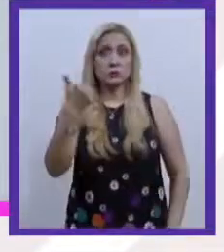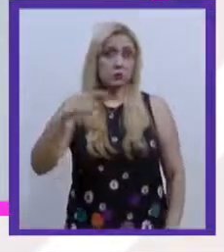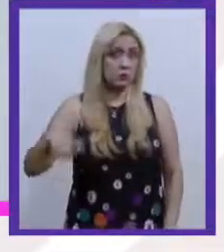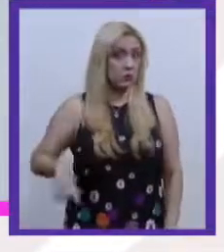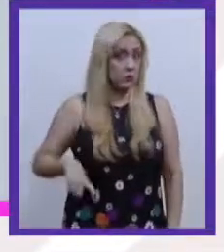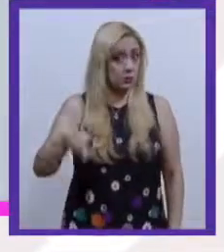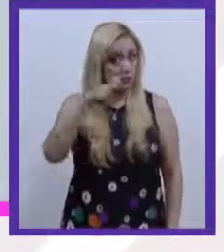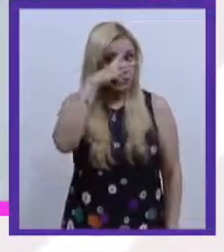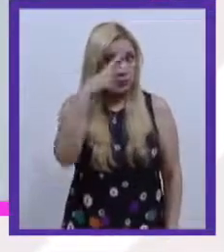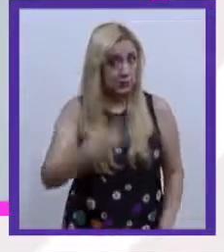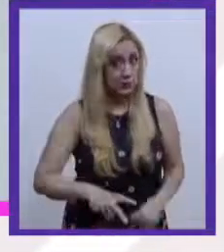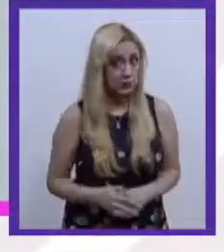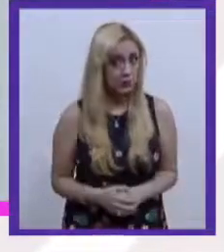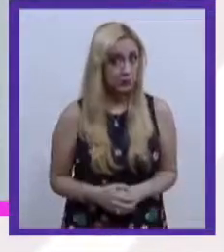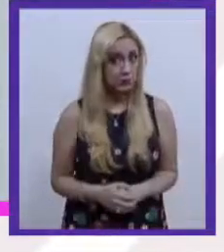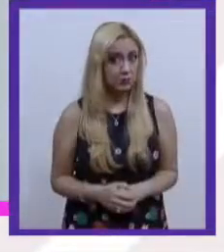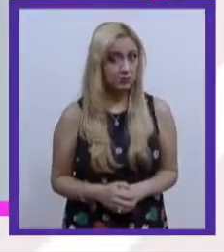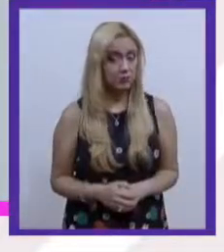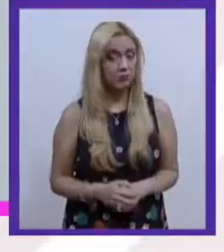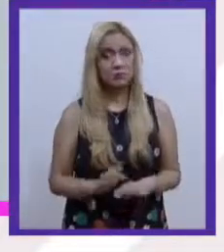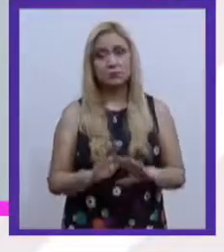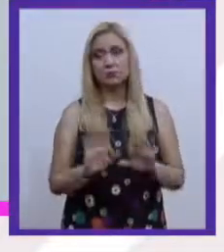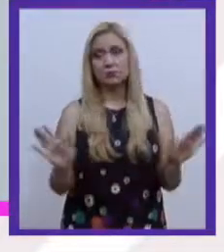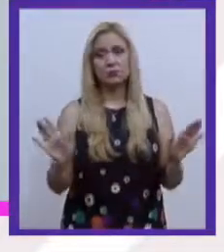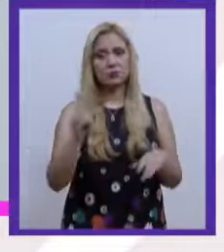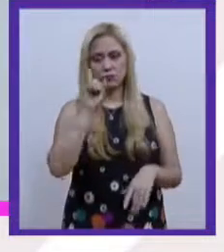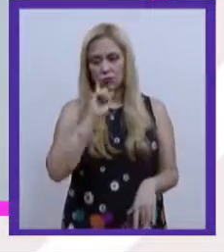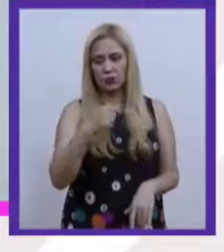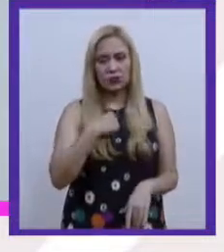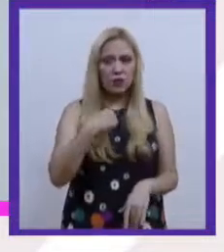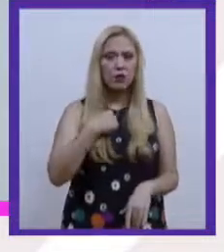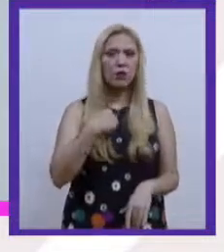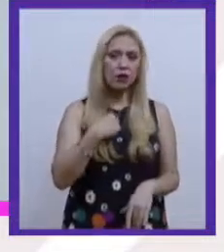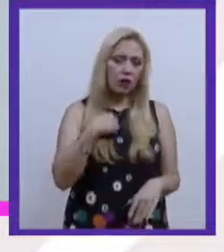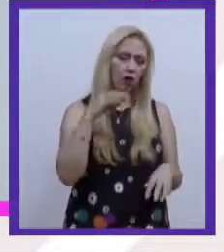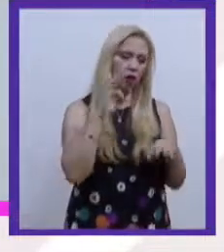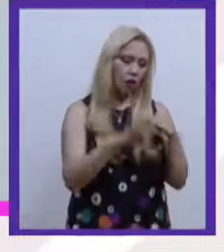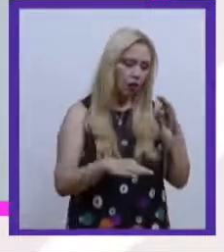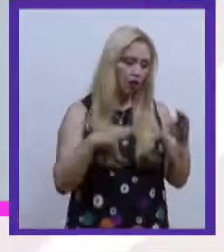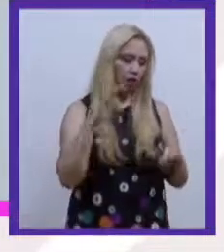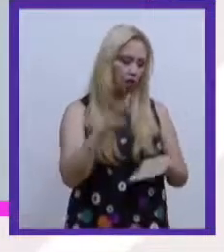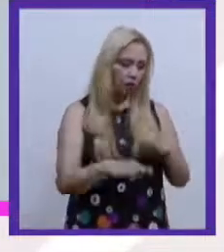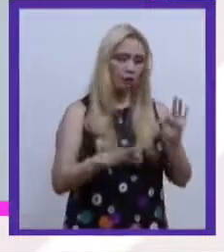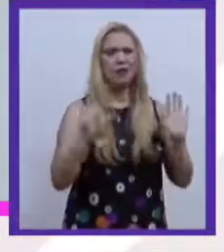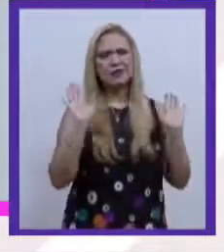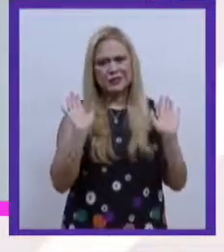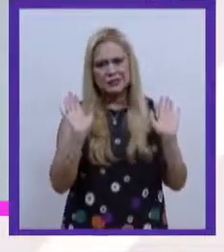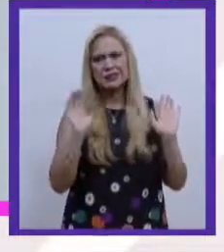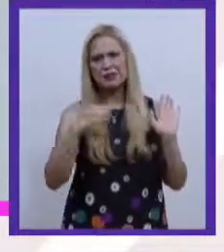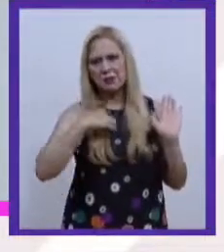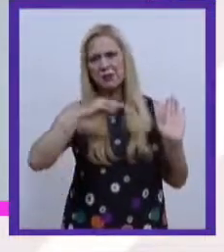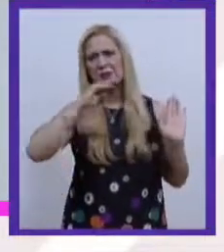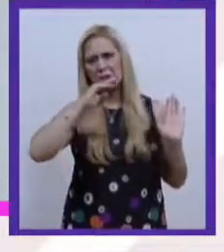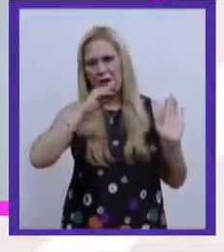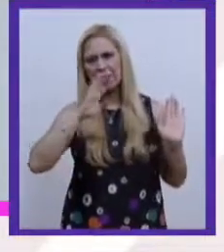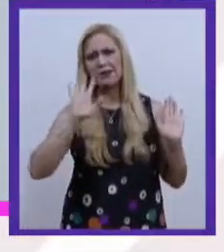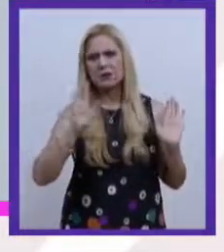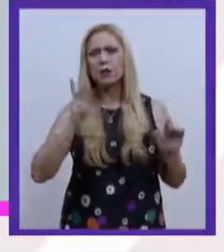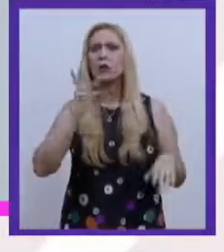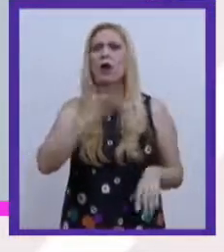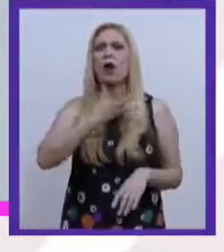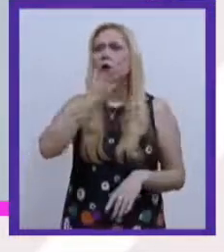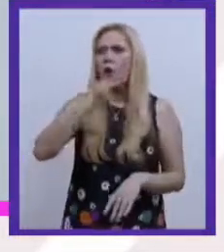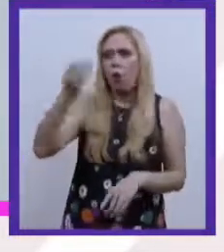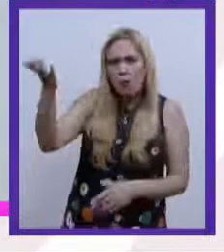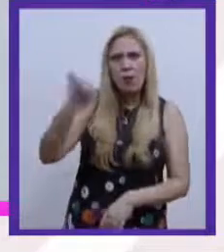mexicano. Sale ya de la responsabilidad de las mujeres. Las mujeres son unas actoras del cuidado, pero están las mujeres, están los hombres, están las familias,